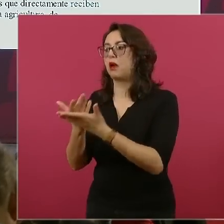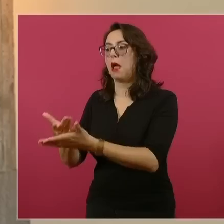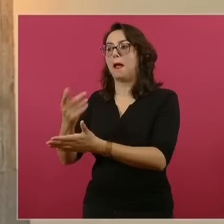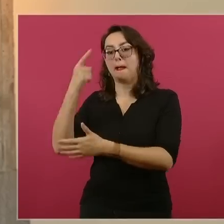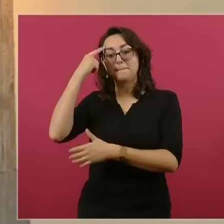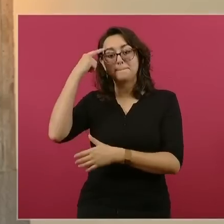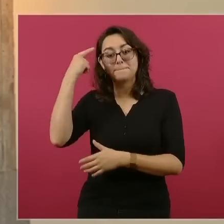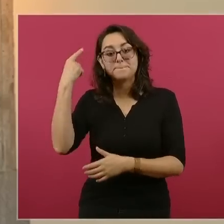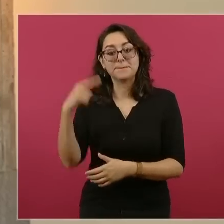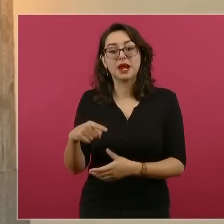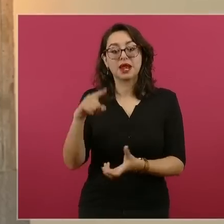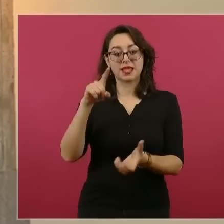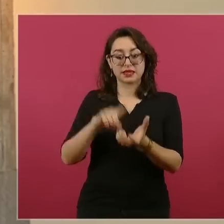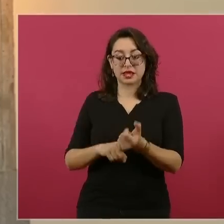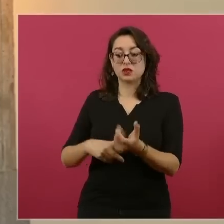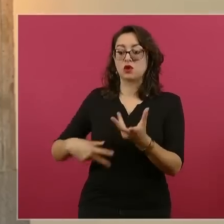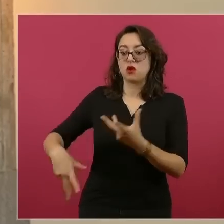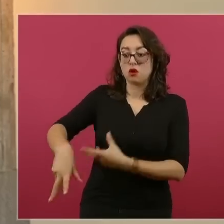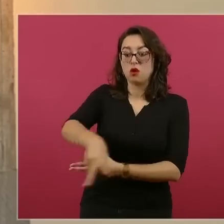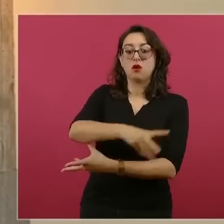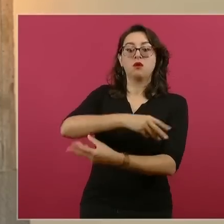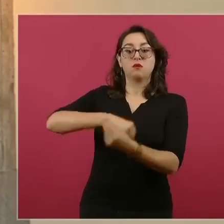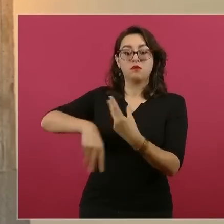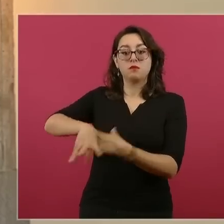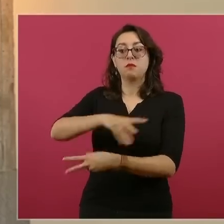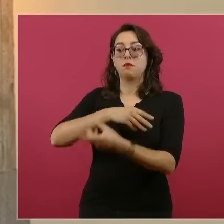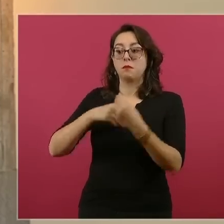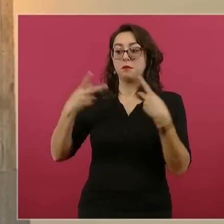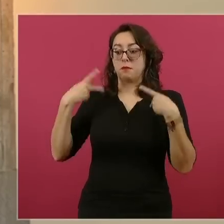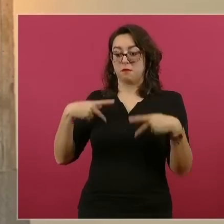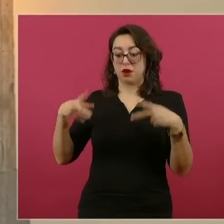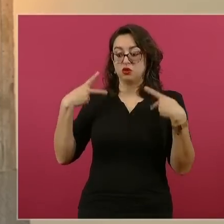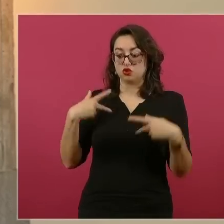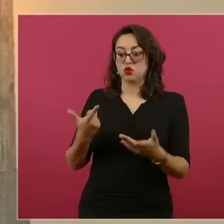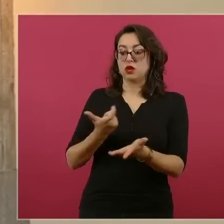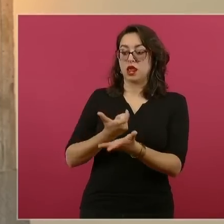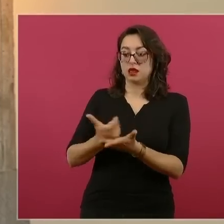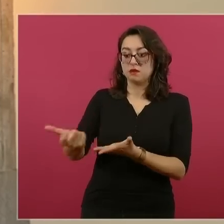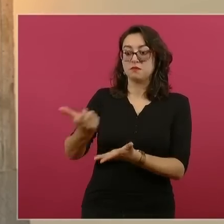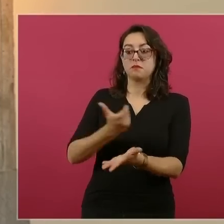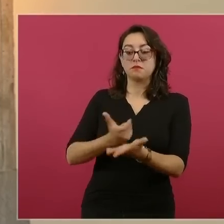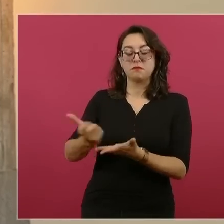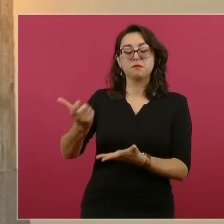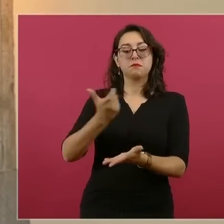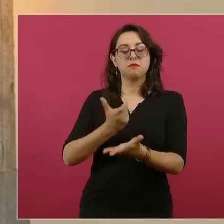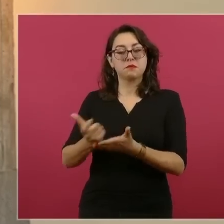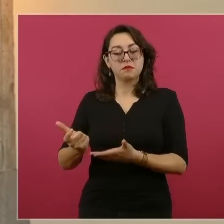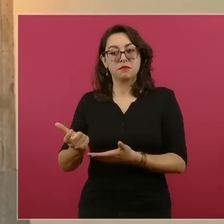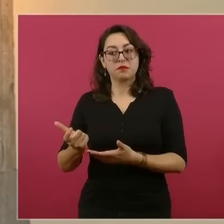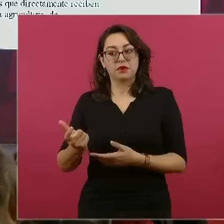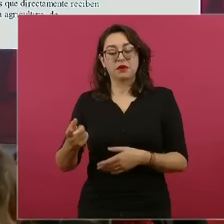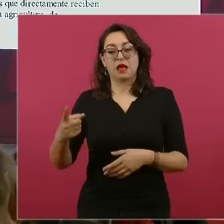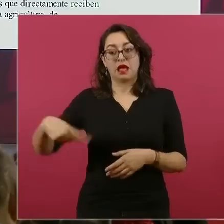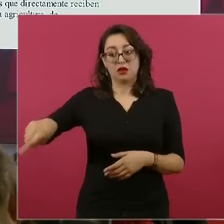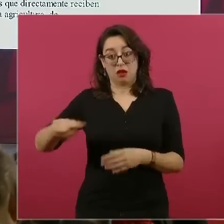el consumo de la gente para fortalecer el mercado interno.